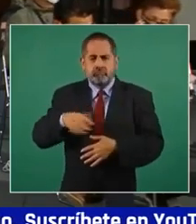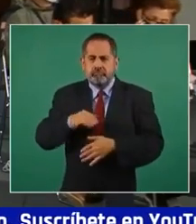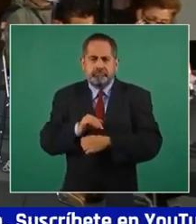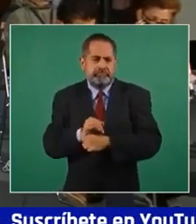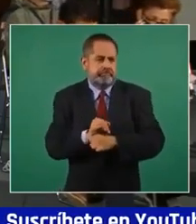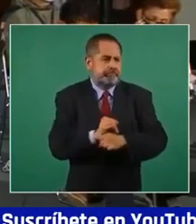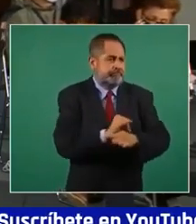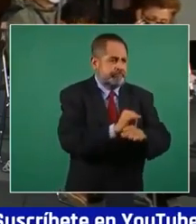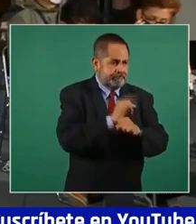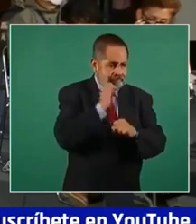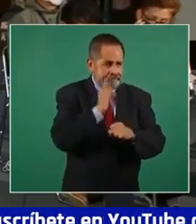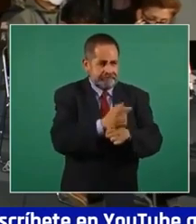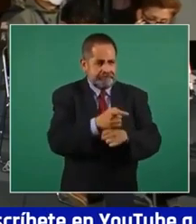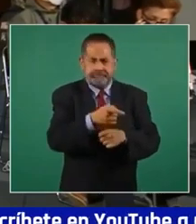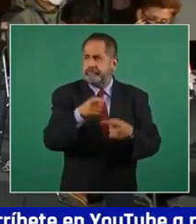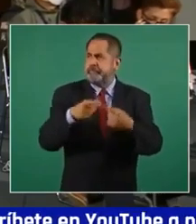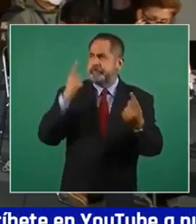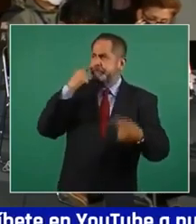actos contrarios al cambio.